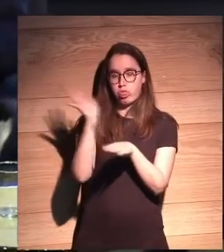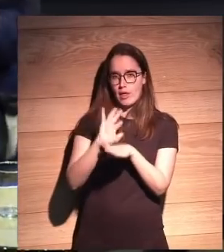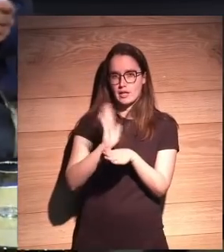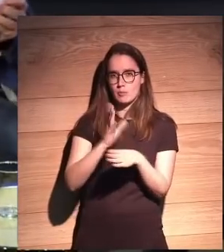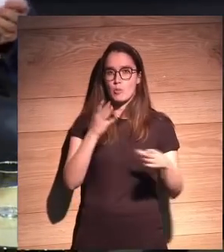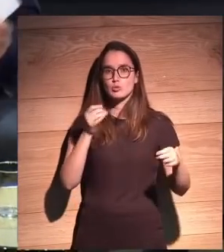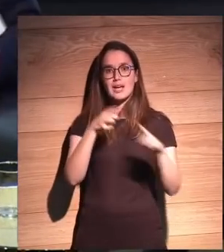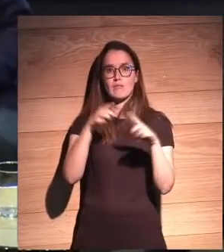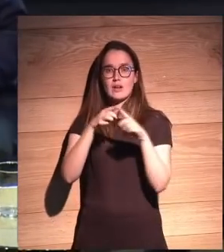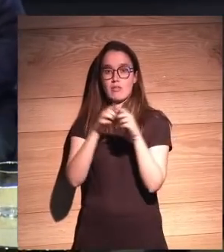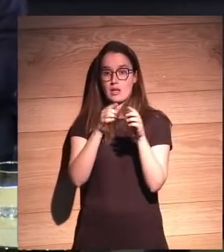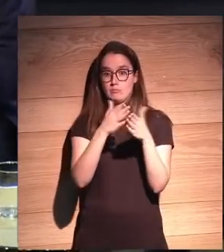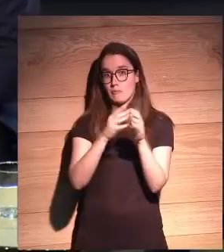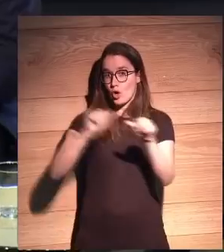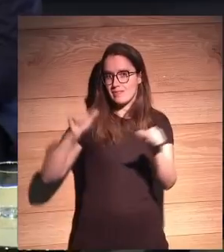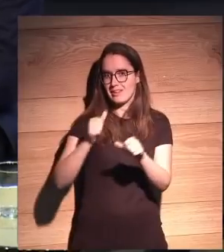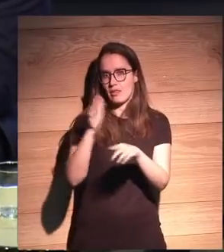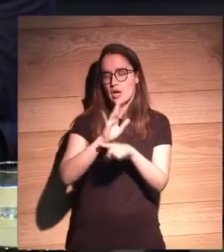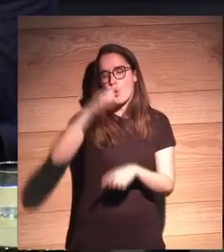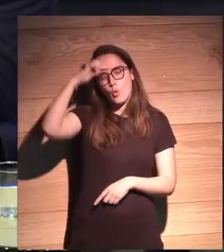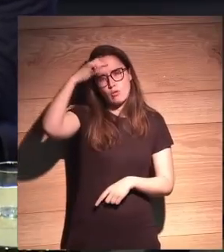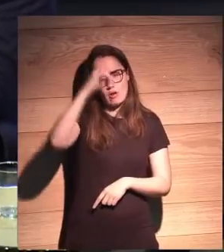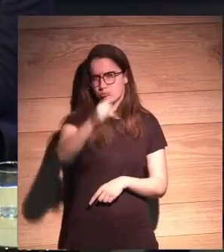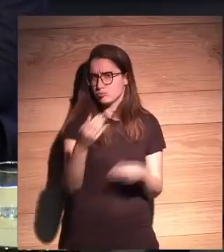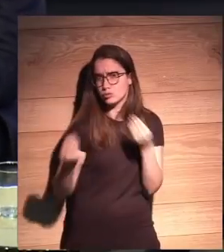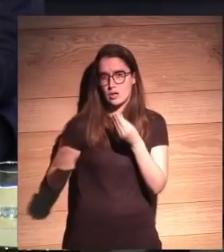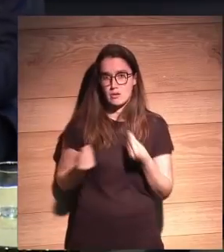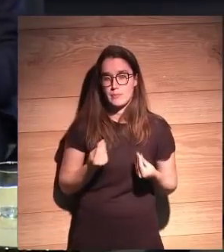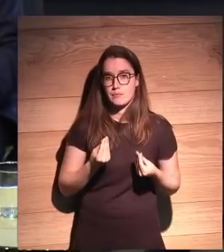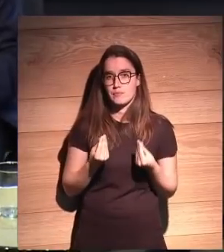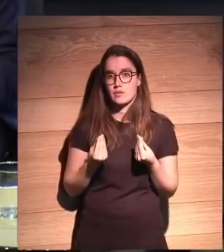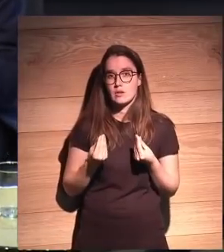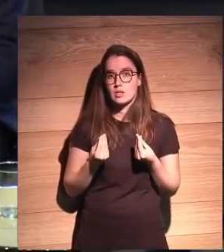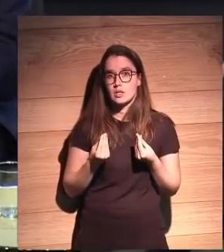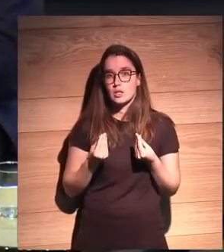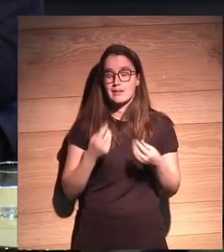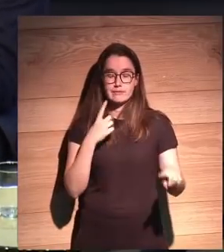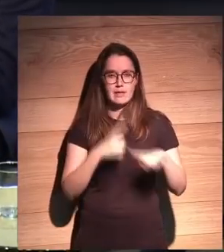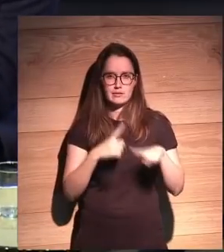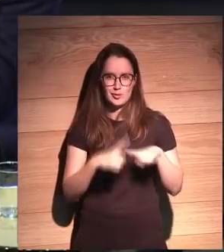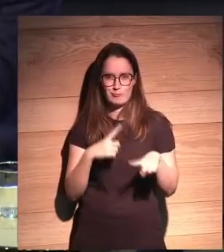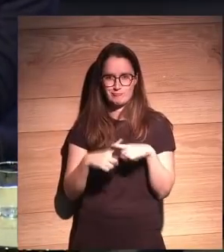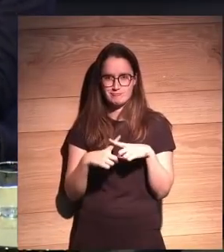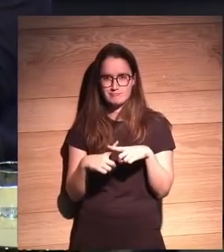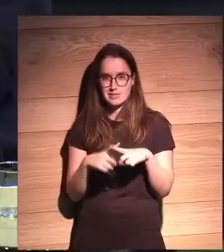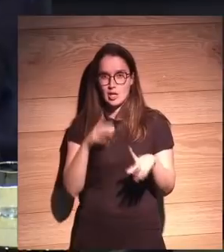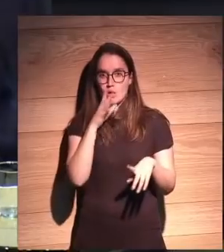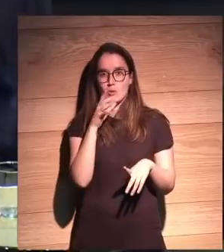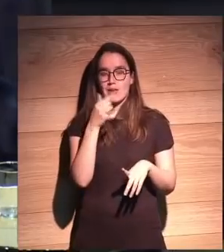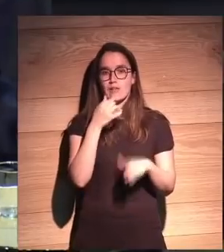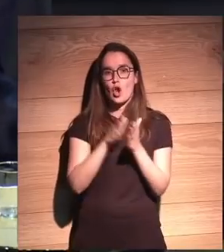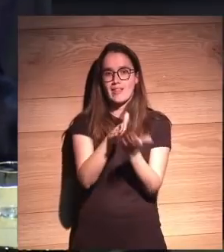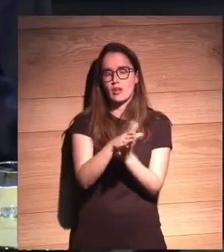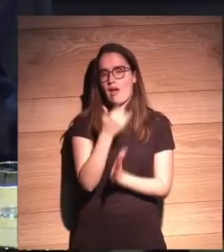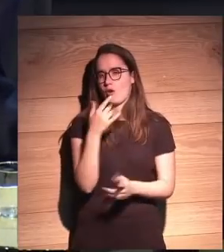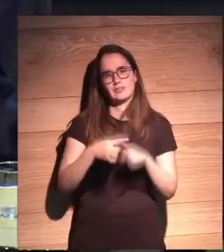porque mucho. Hay un montón de referencias bibliográficas. ¿Qué más tiene? Tiene cultura, mucha cultura. Mucha cultura. Tiene sexo. Tiene sexo. Porque dijo la editora,